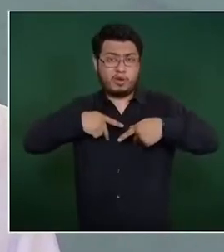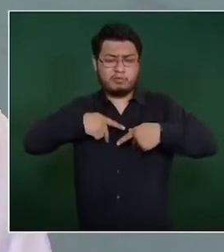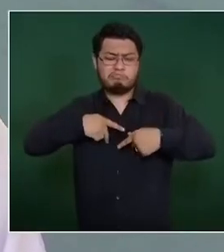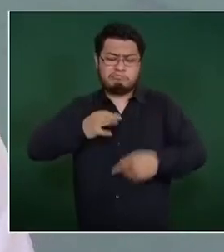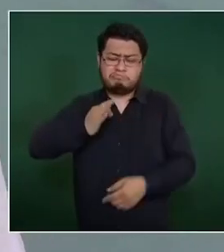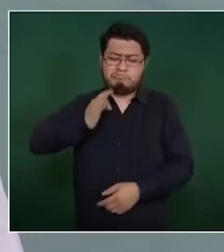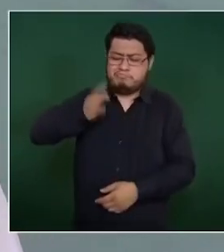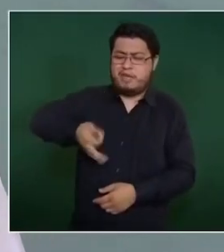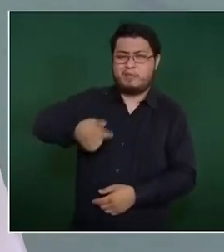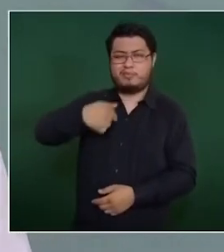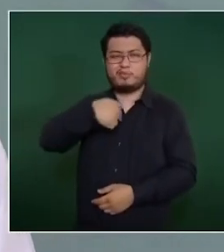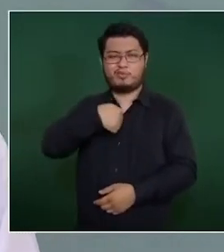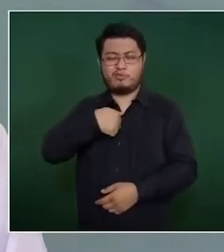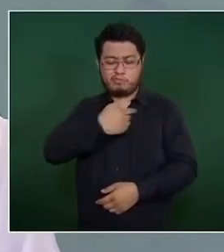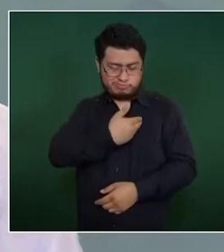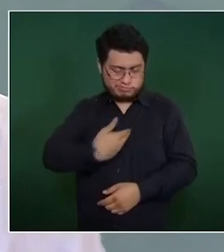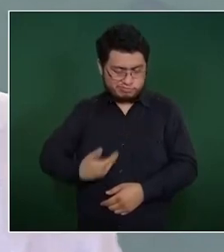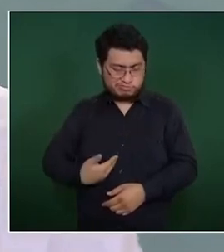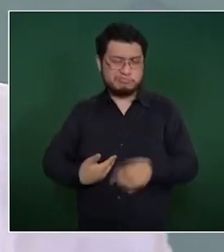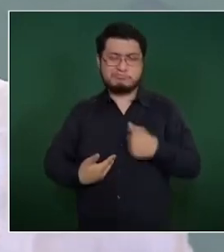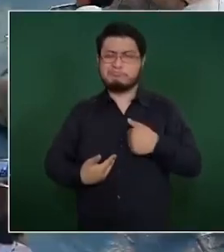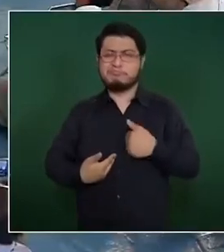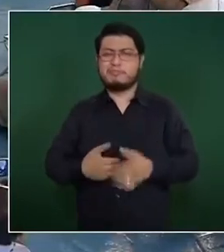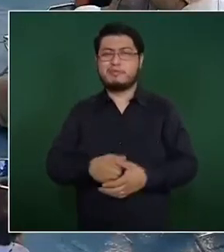pero tengo como